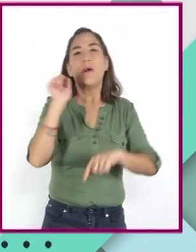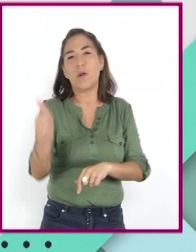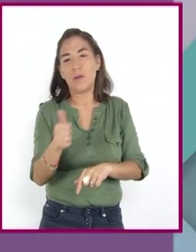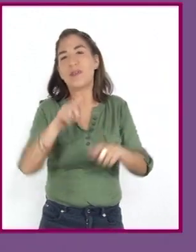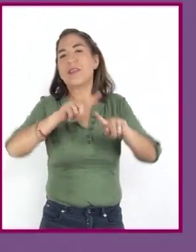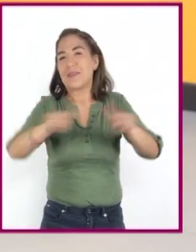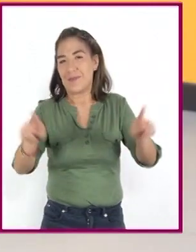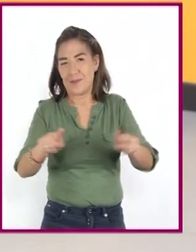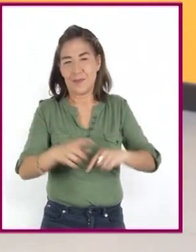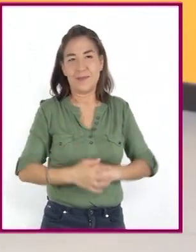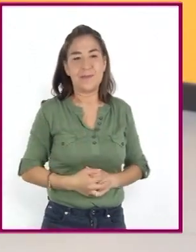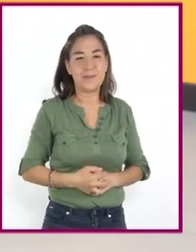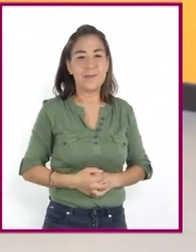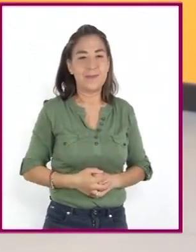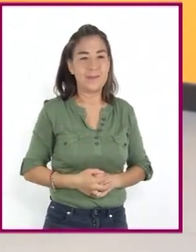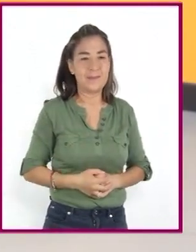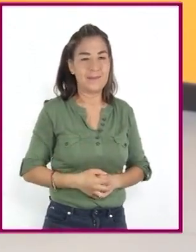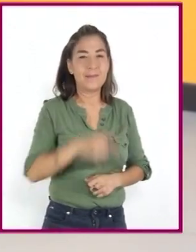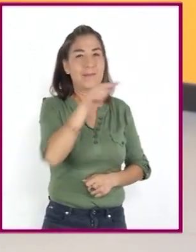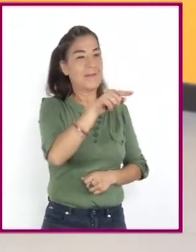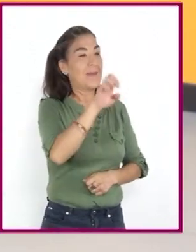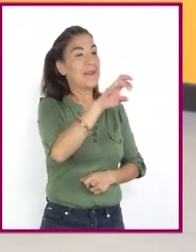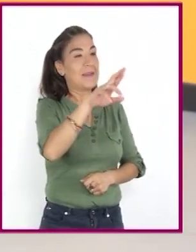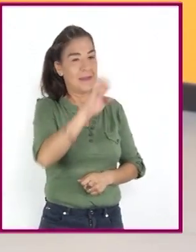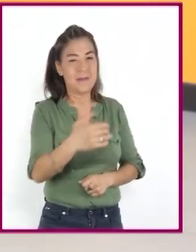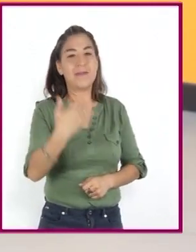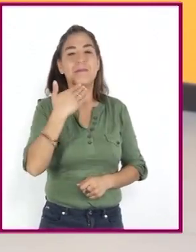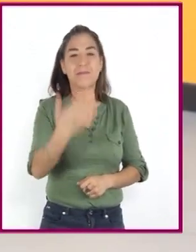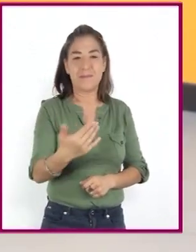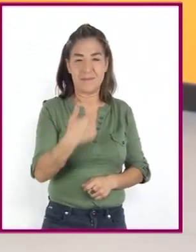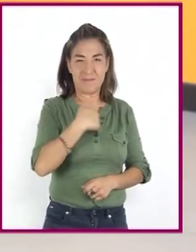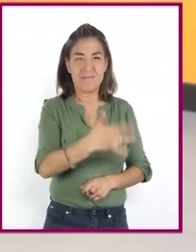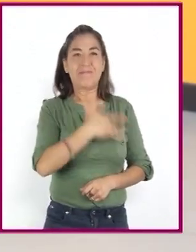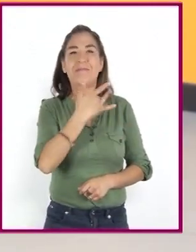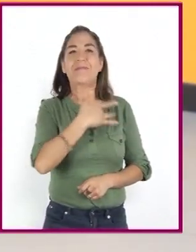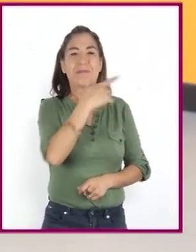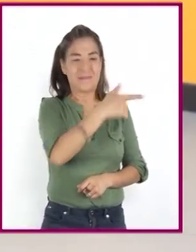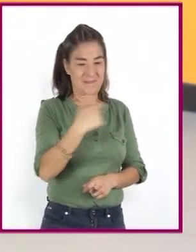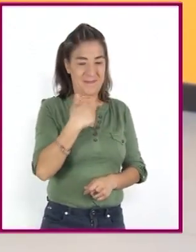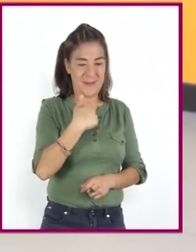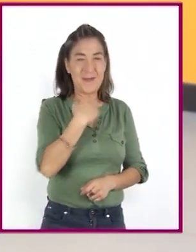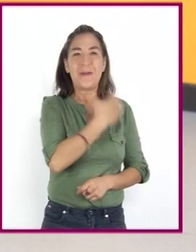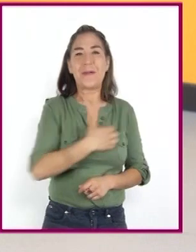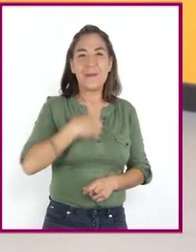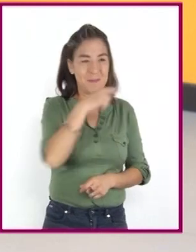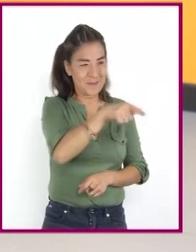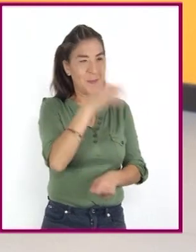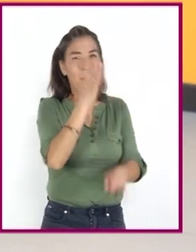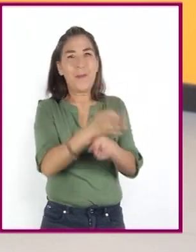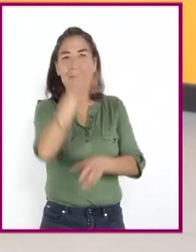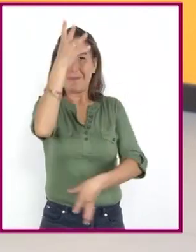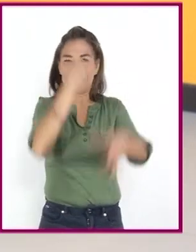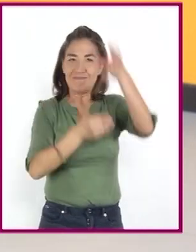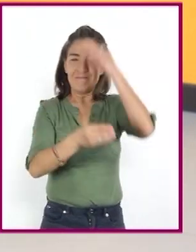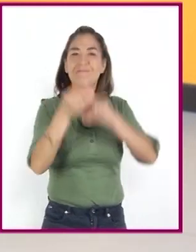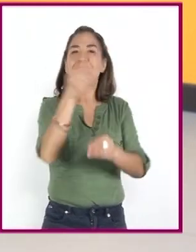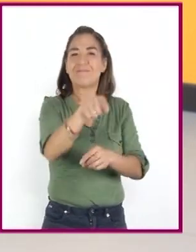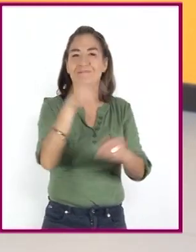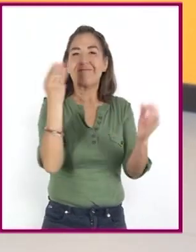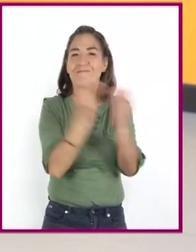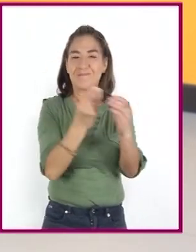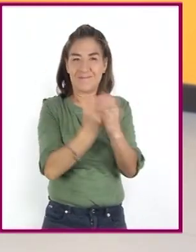diferencia. Enrique, me siento muy contenta porque has aprendido mucho en esta